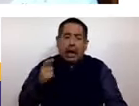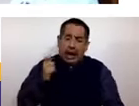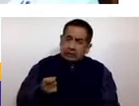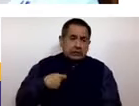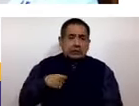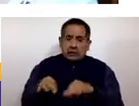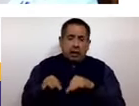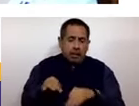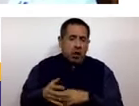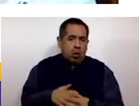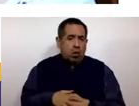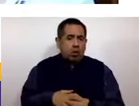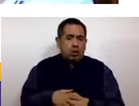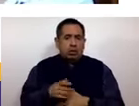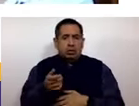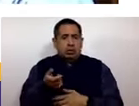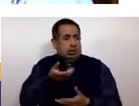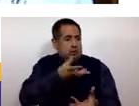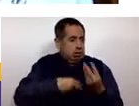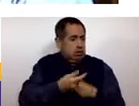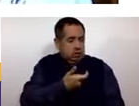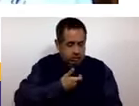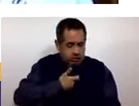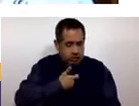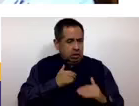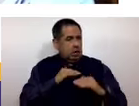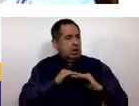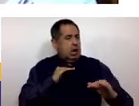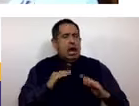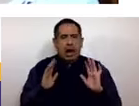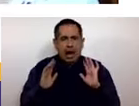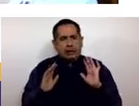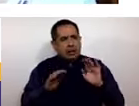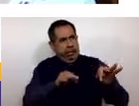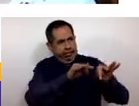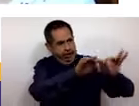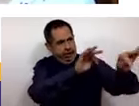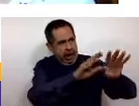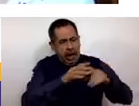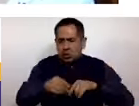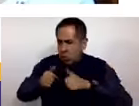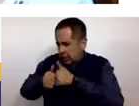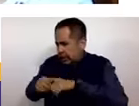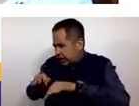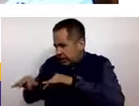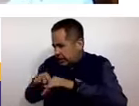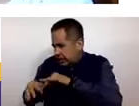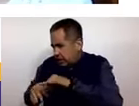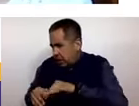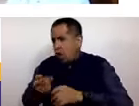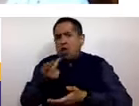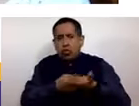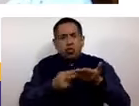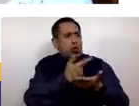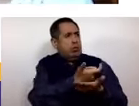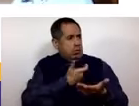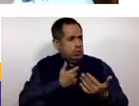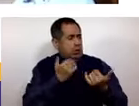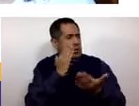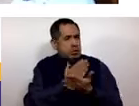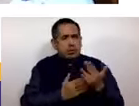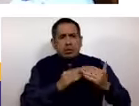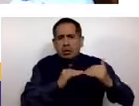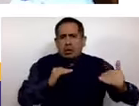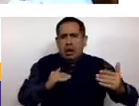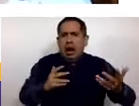muy exacto, ¿no? Como que es una compensación tal cual a muchas otras cosas que también tienen que ser revisadas, pero que sí es